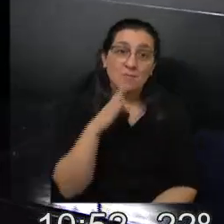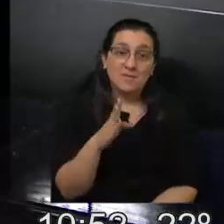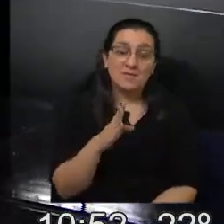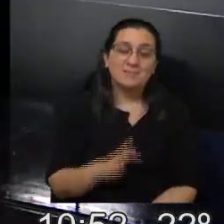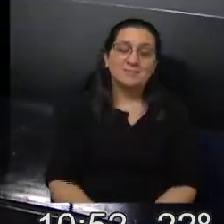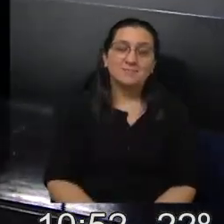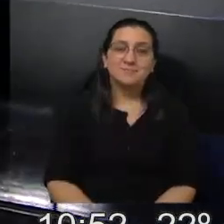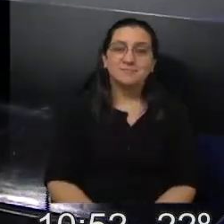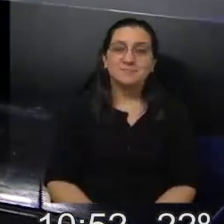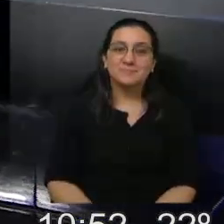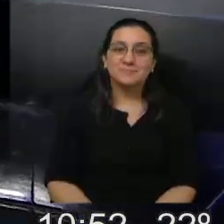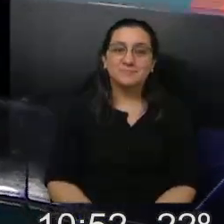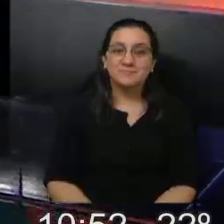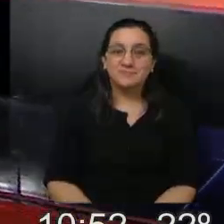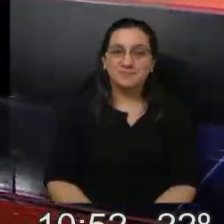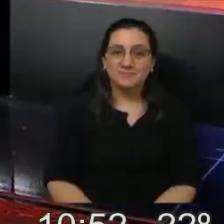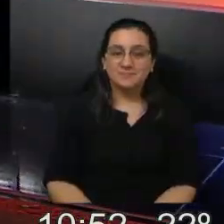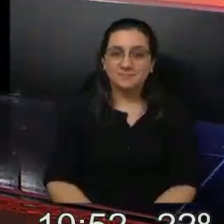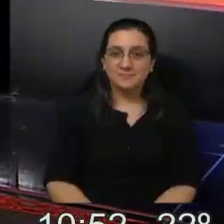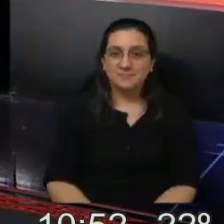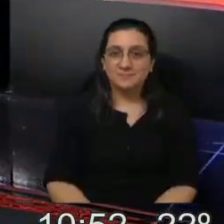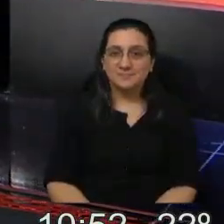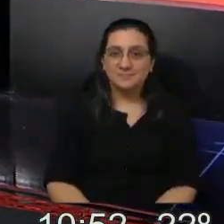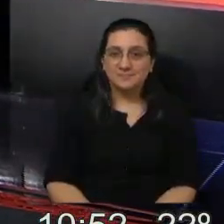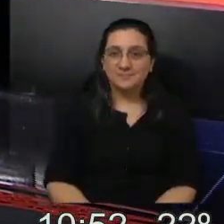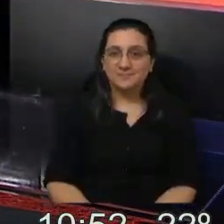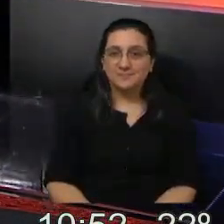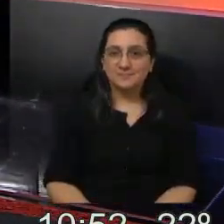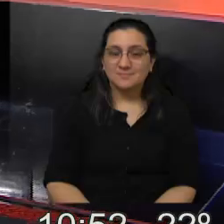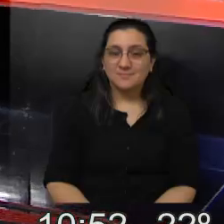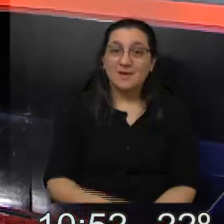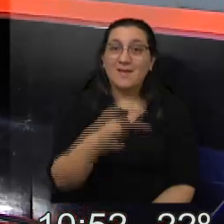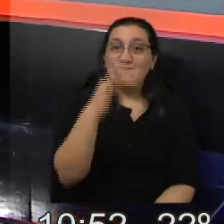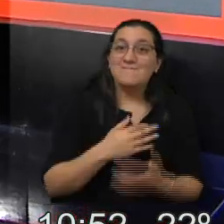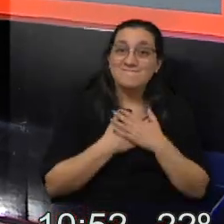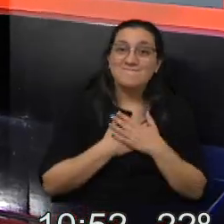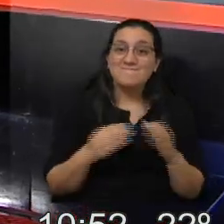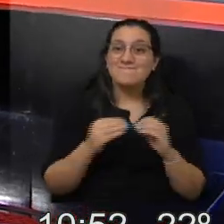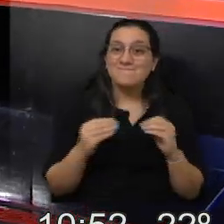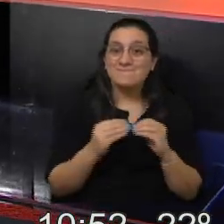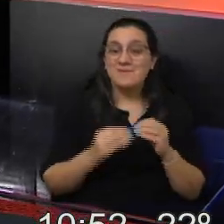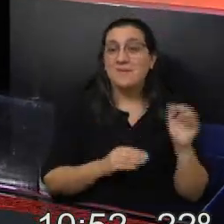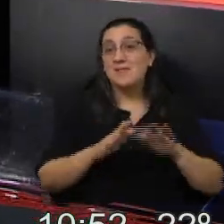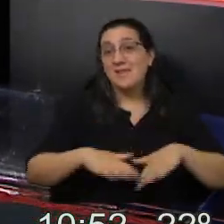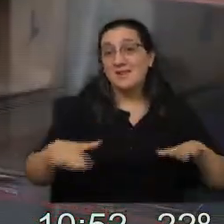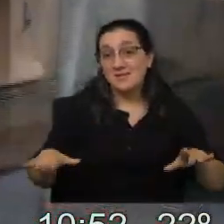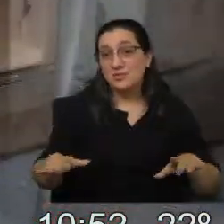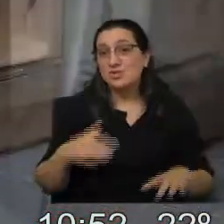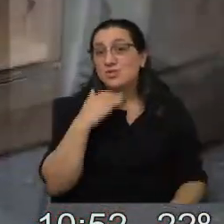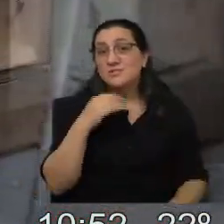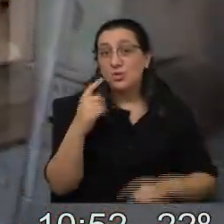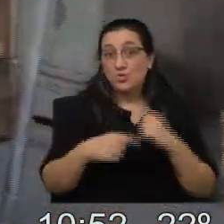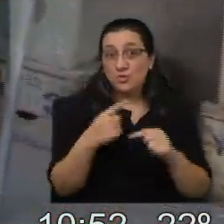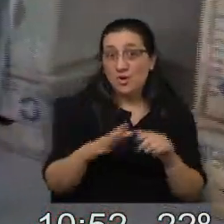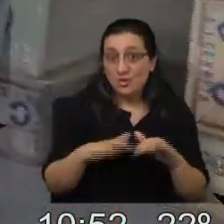gritando, le digo, ¿dónde estás, JP? ¡JP! Marcelo, querido, compañeros e infancias. No sé si siguen